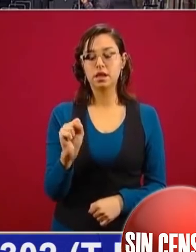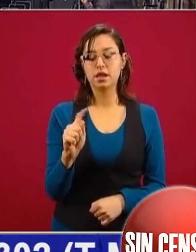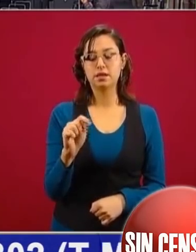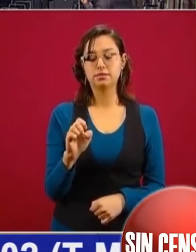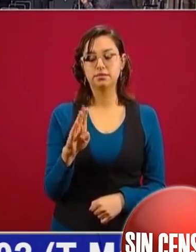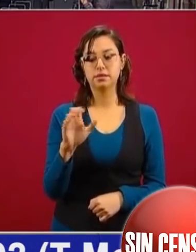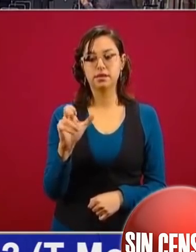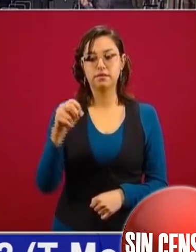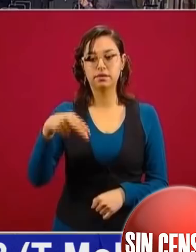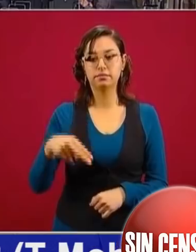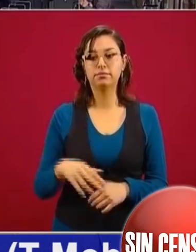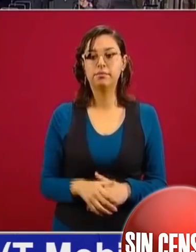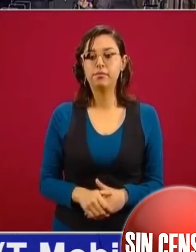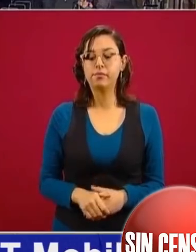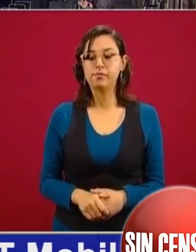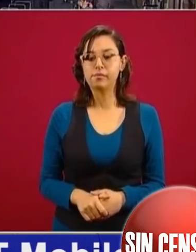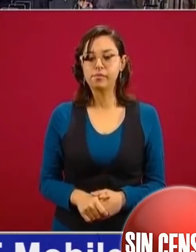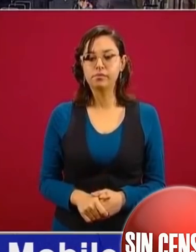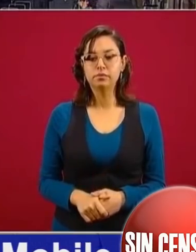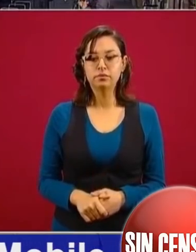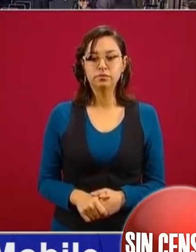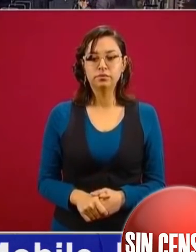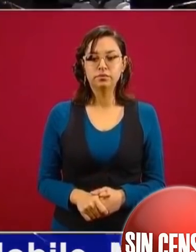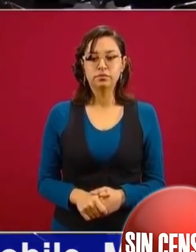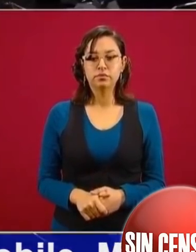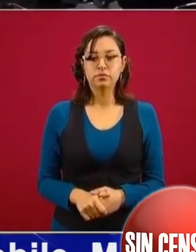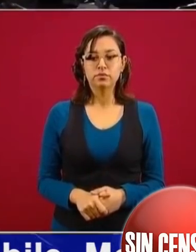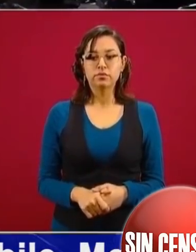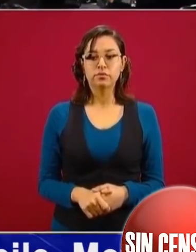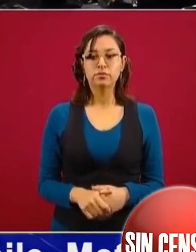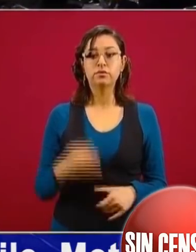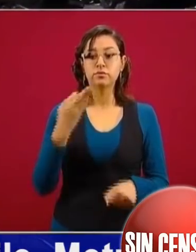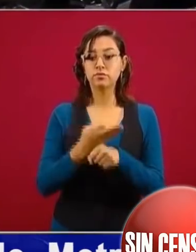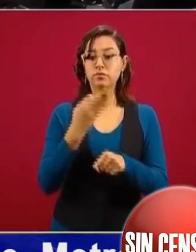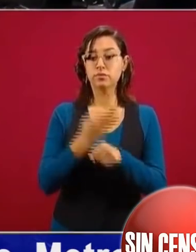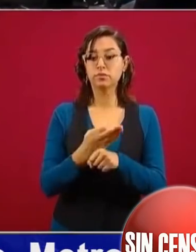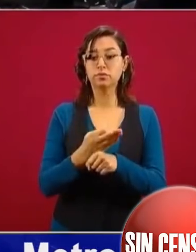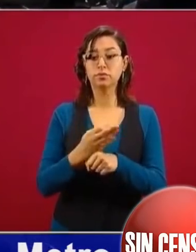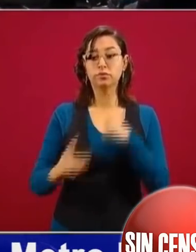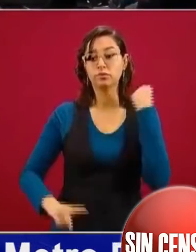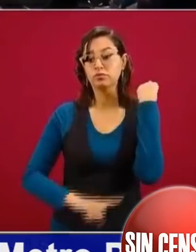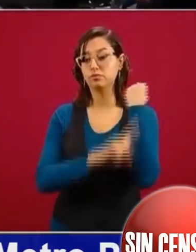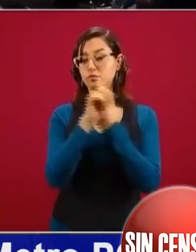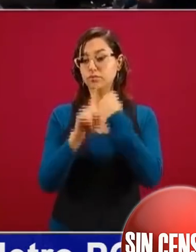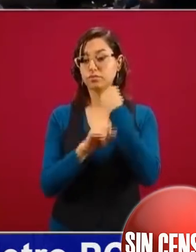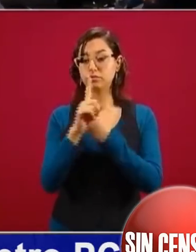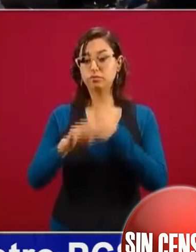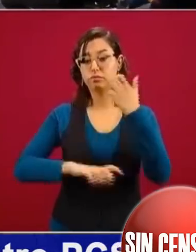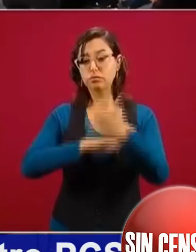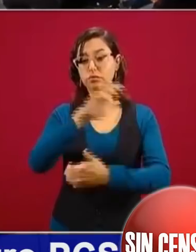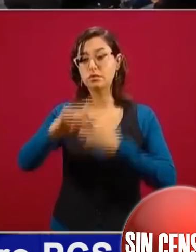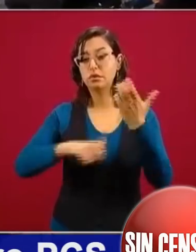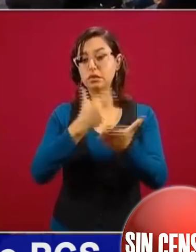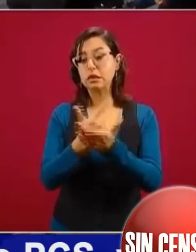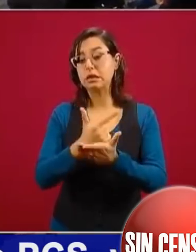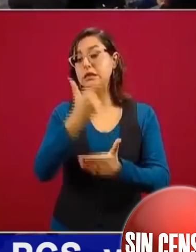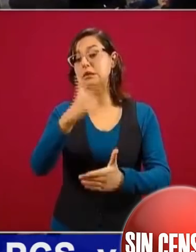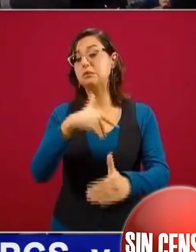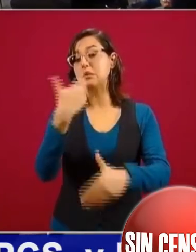Diario. ¿Cómo se va a enfrentar esta crisis que se avecina para